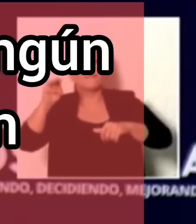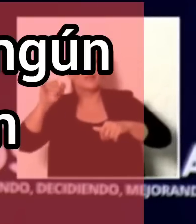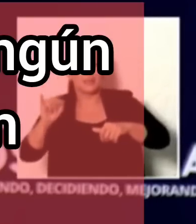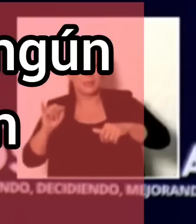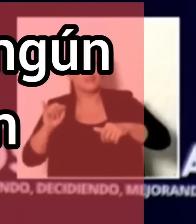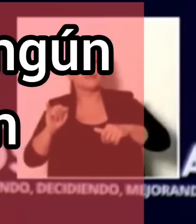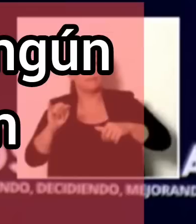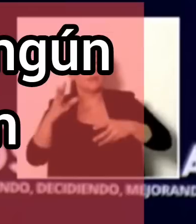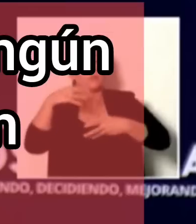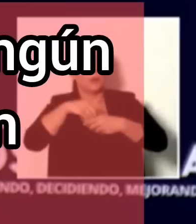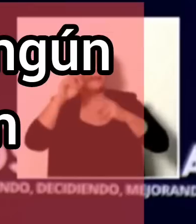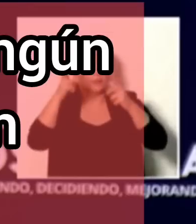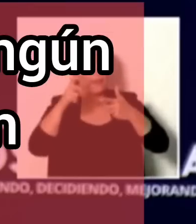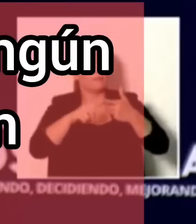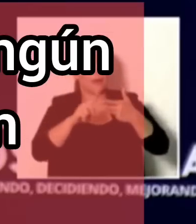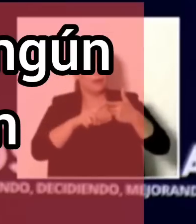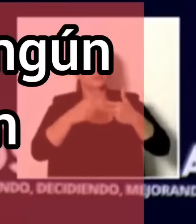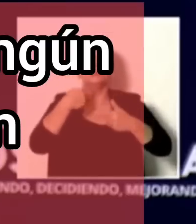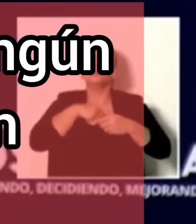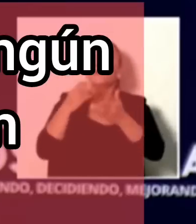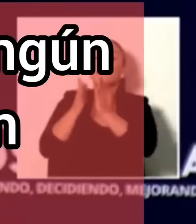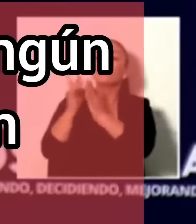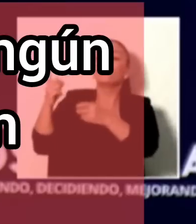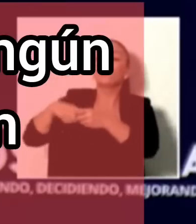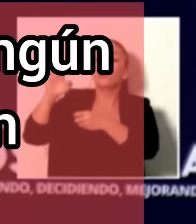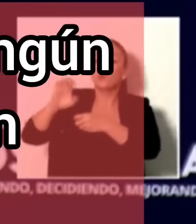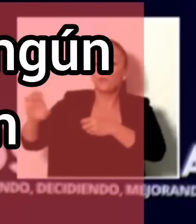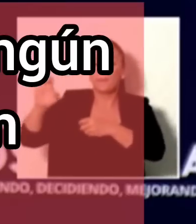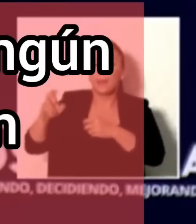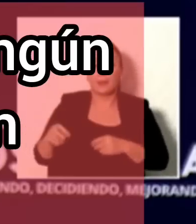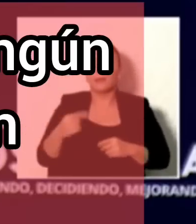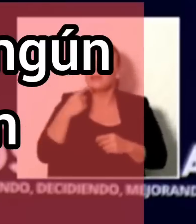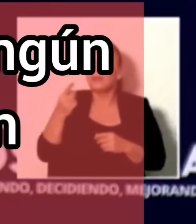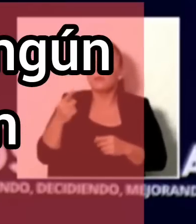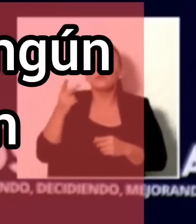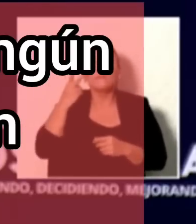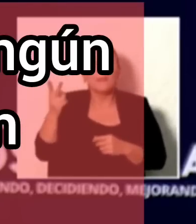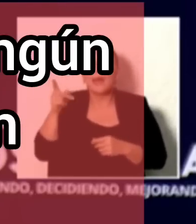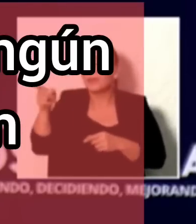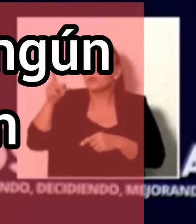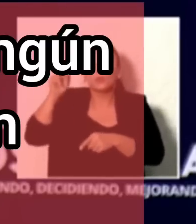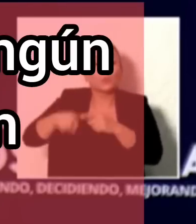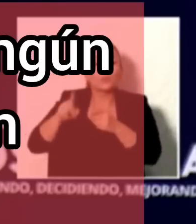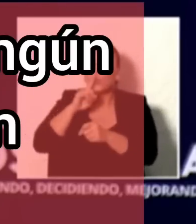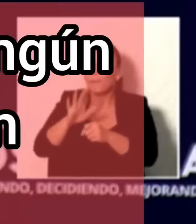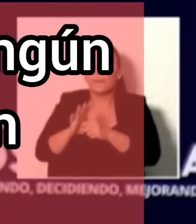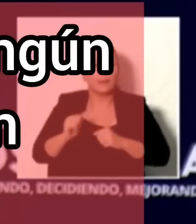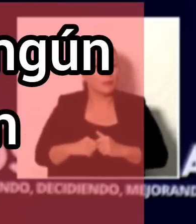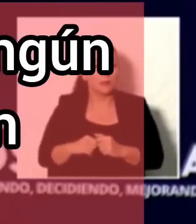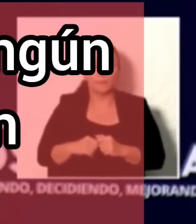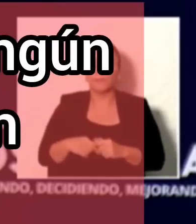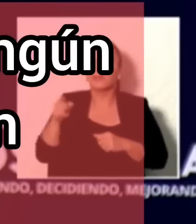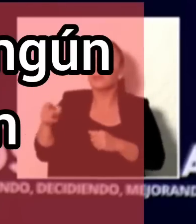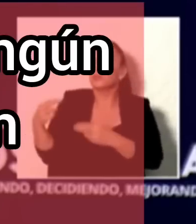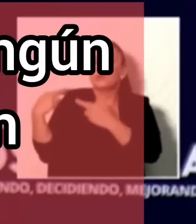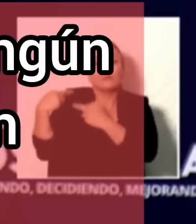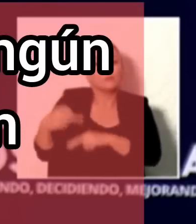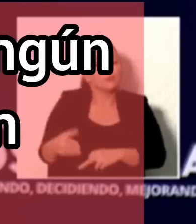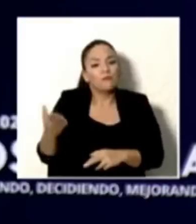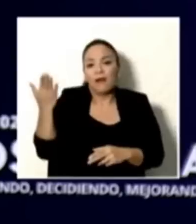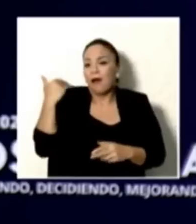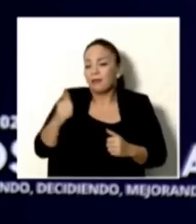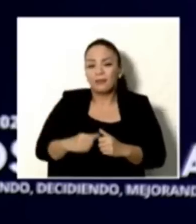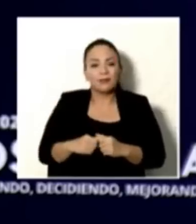Internacional que involucraba este tema y lo que le pedimos a la Unión Europea es, vea, eso no lo podemos cumplir. Fue una